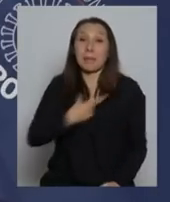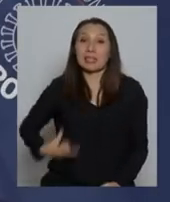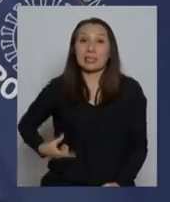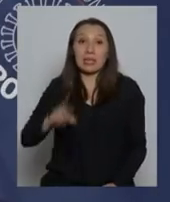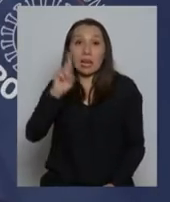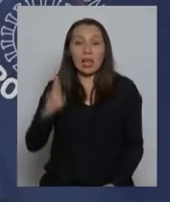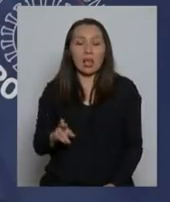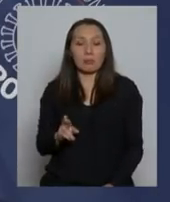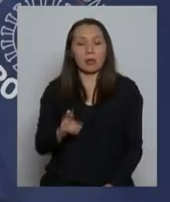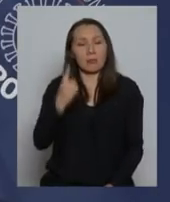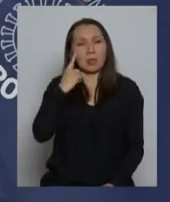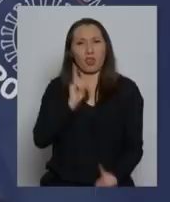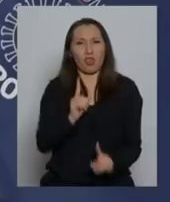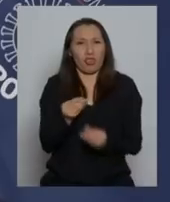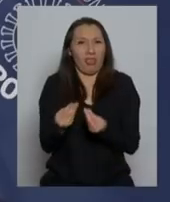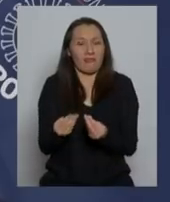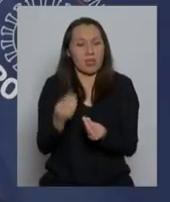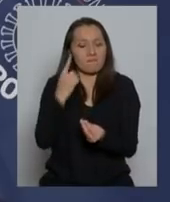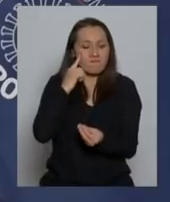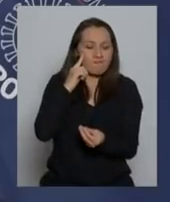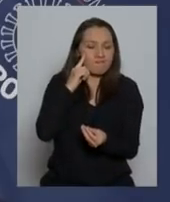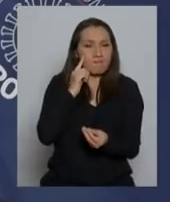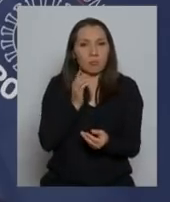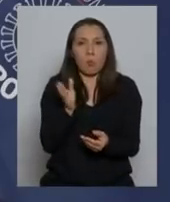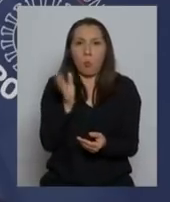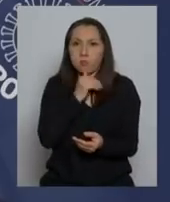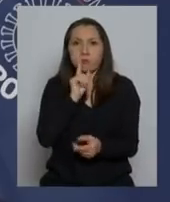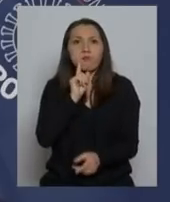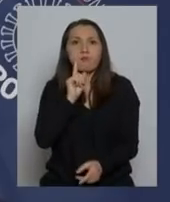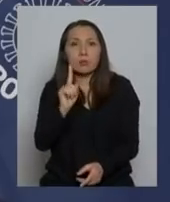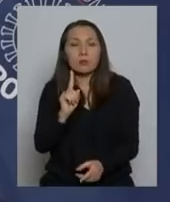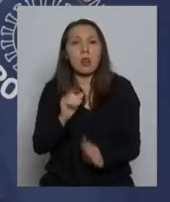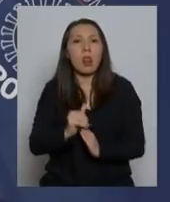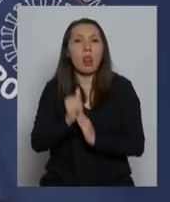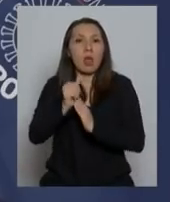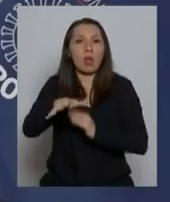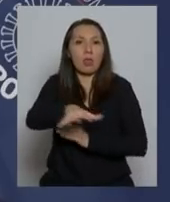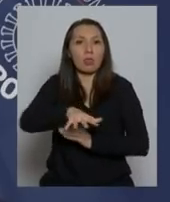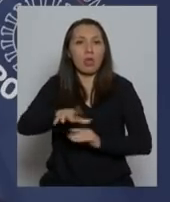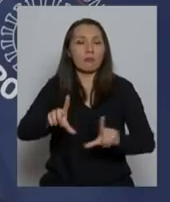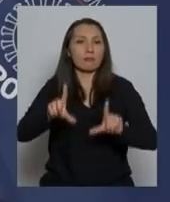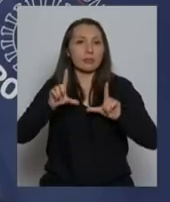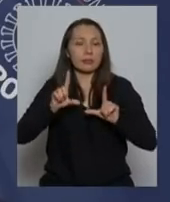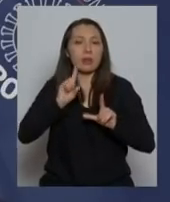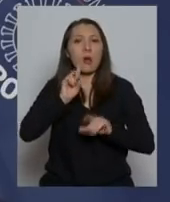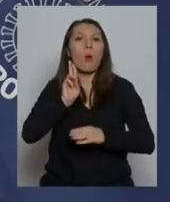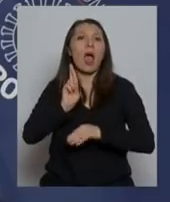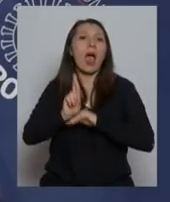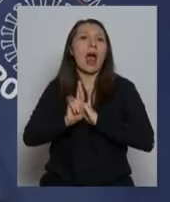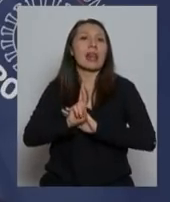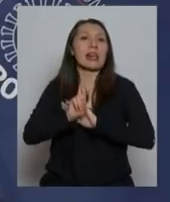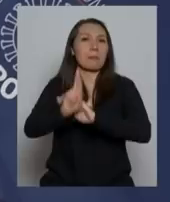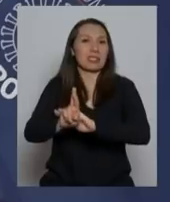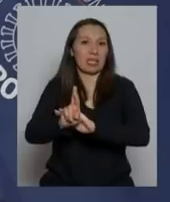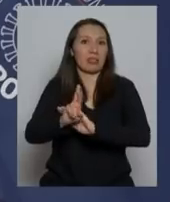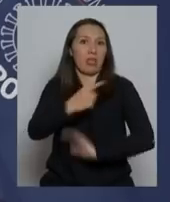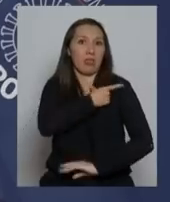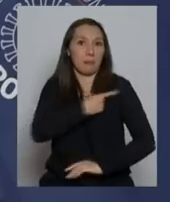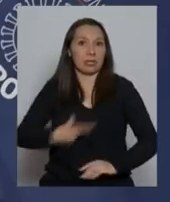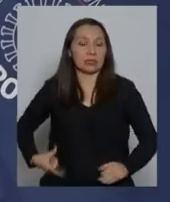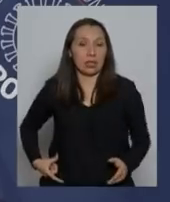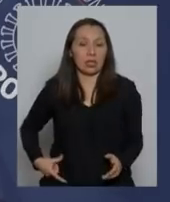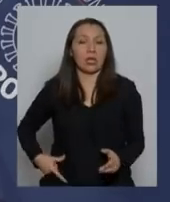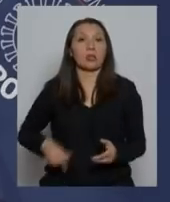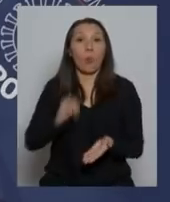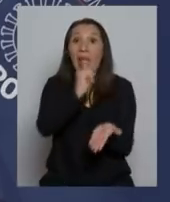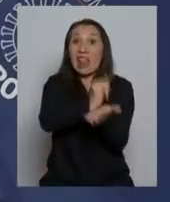de la República no le pareció prudente que no hubiera una figura de delegado presidencial,